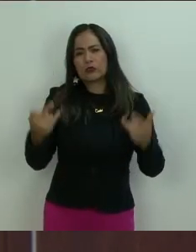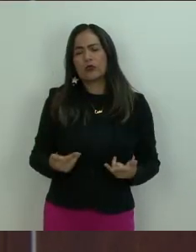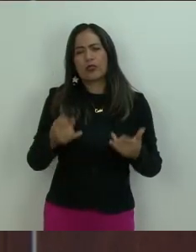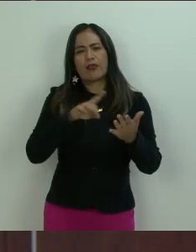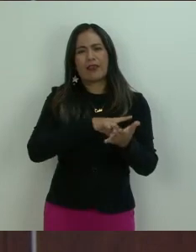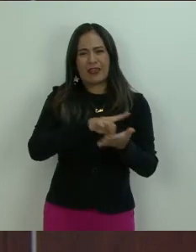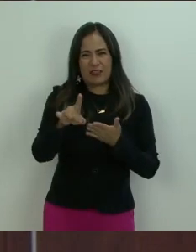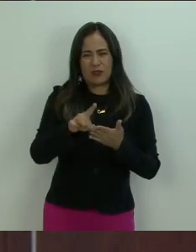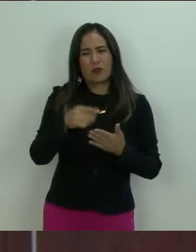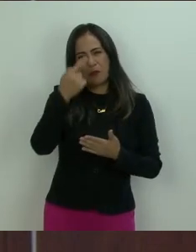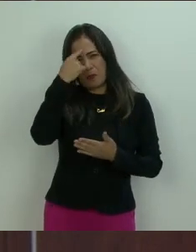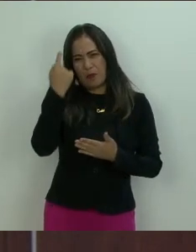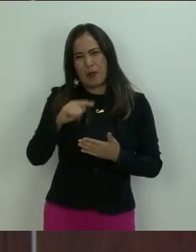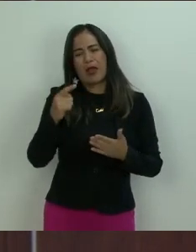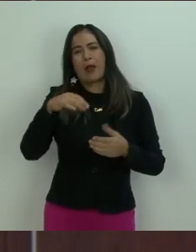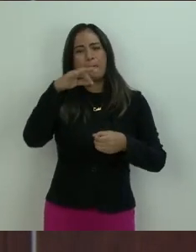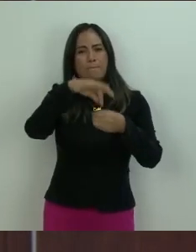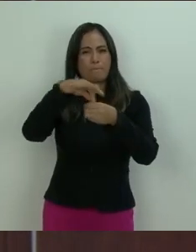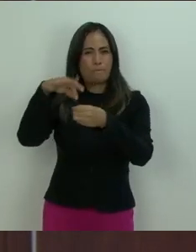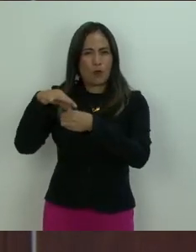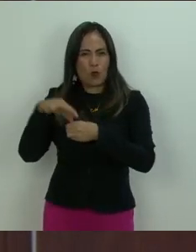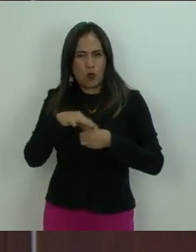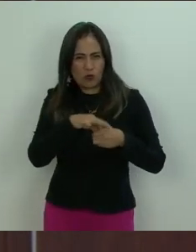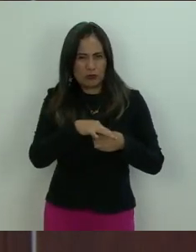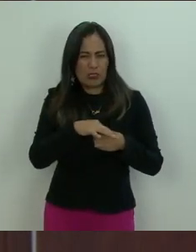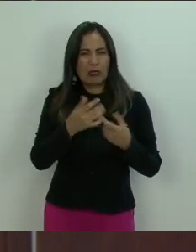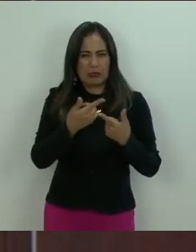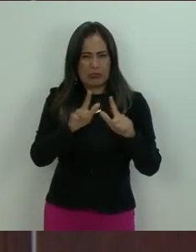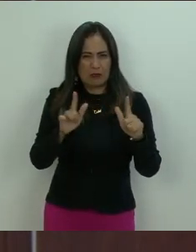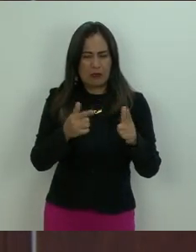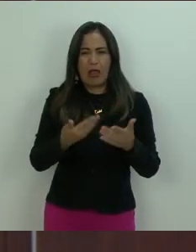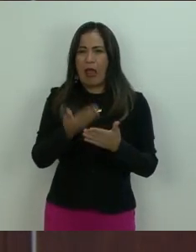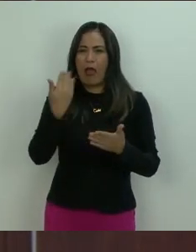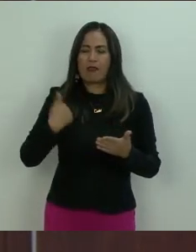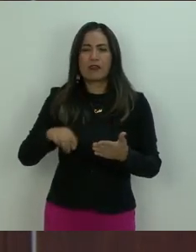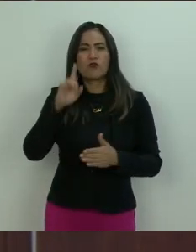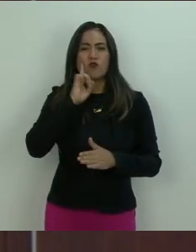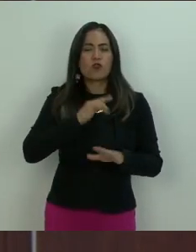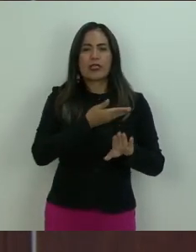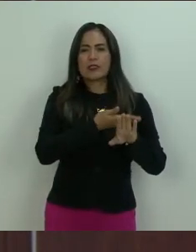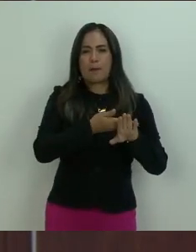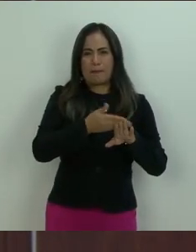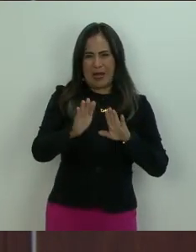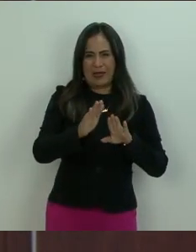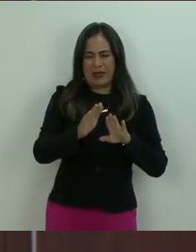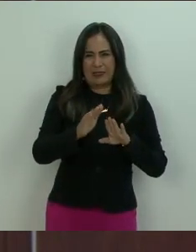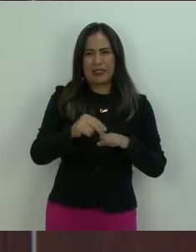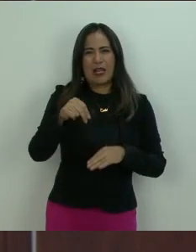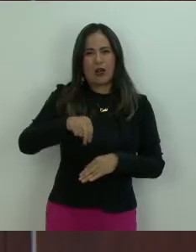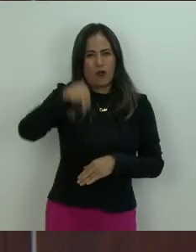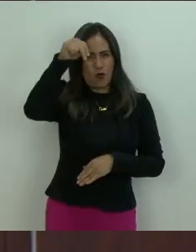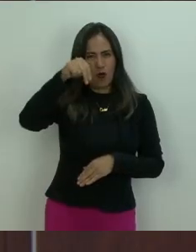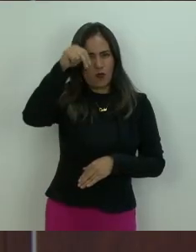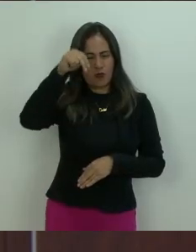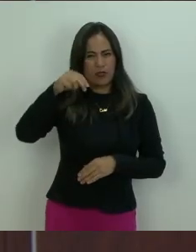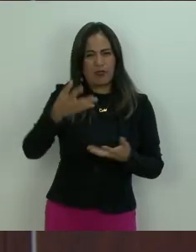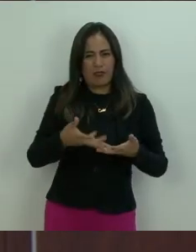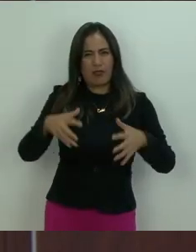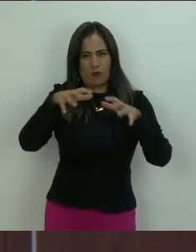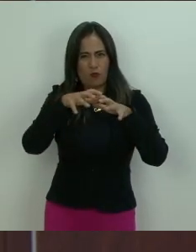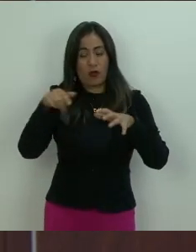política, particularmente al sufragio, la lucha la iniciaron mujeres blancas del norte global, no